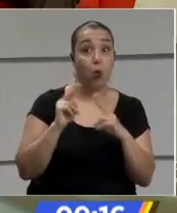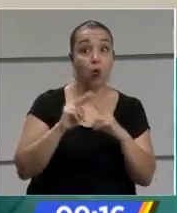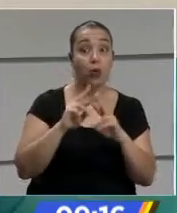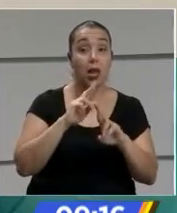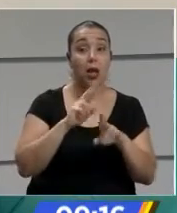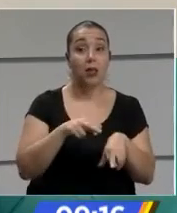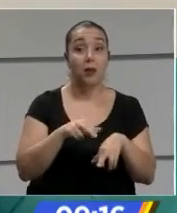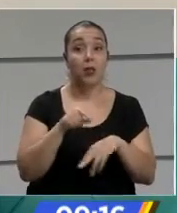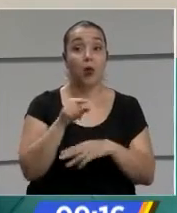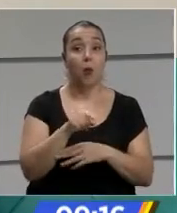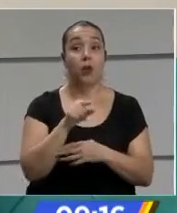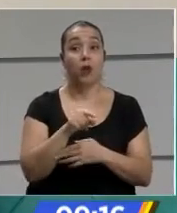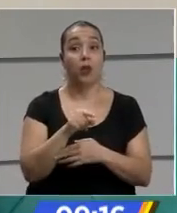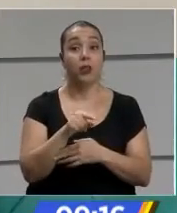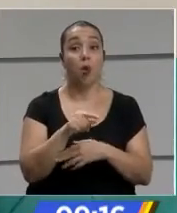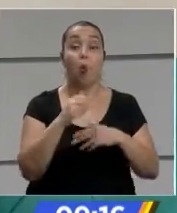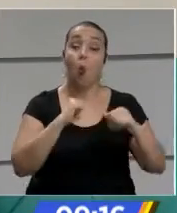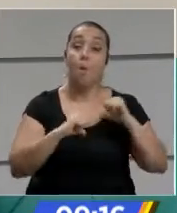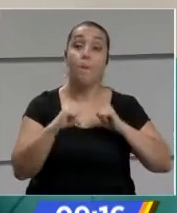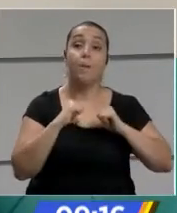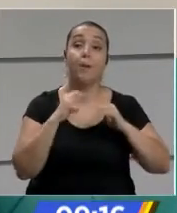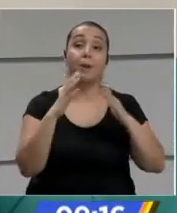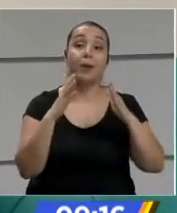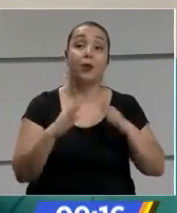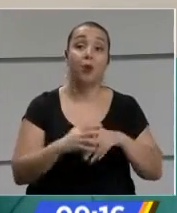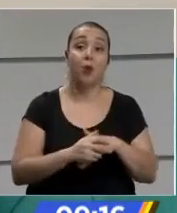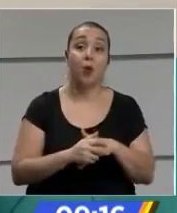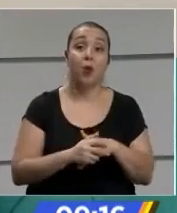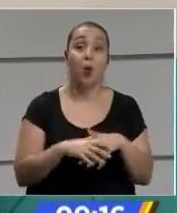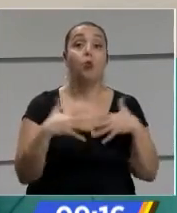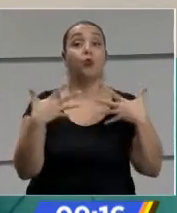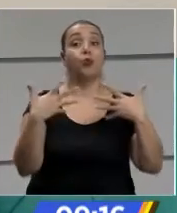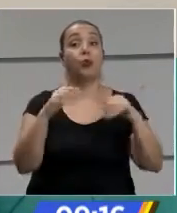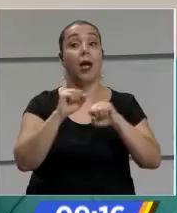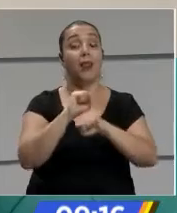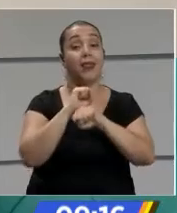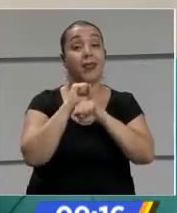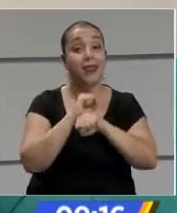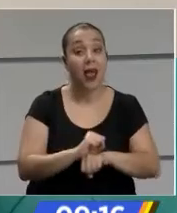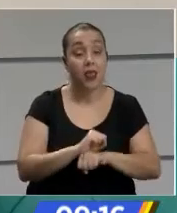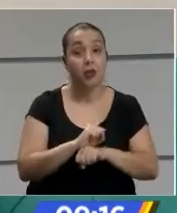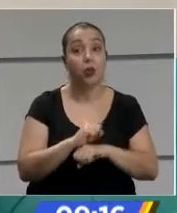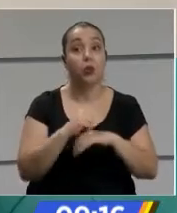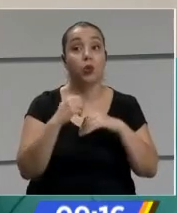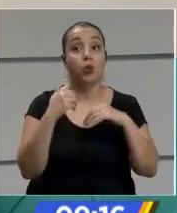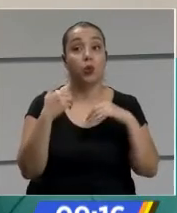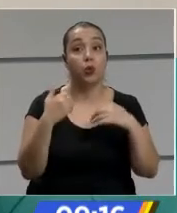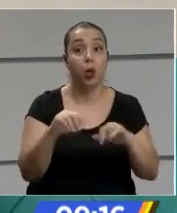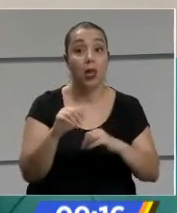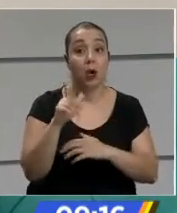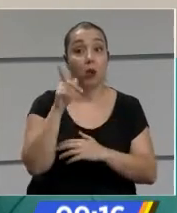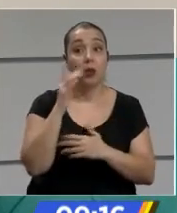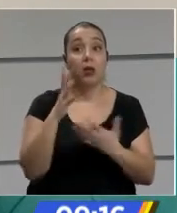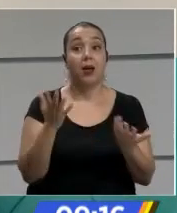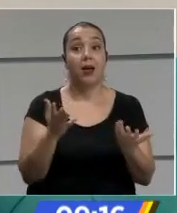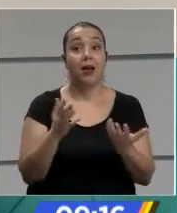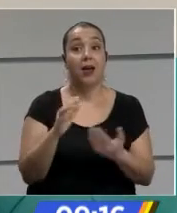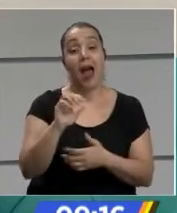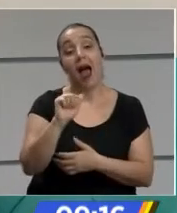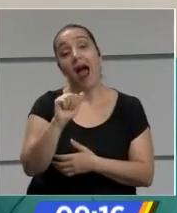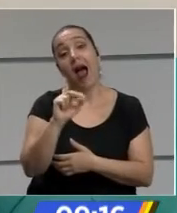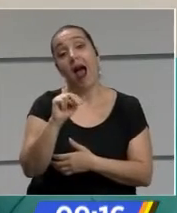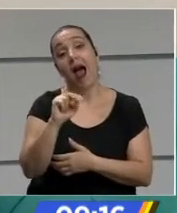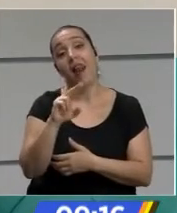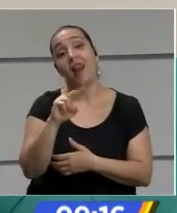¿Conocen la respuesta? En este caso, un personaje de tradición oral costarricense, afrocostarricense, es